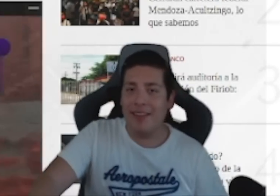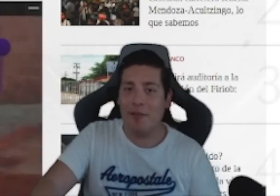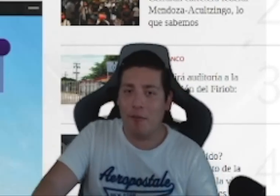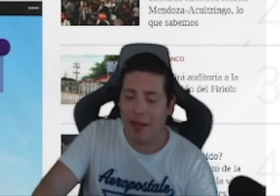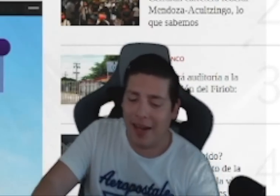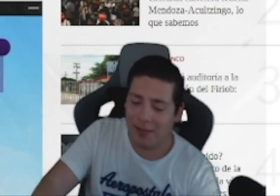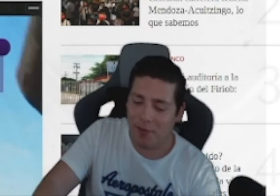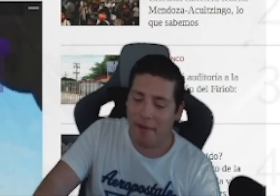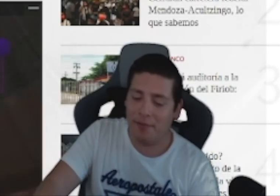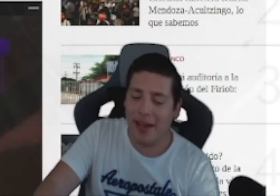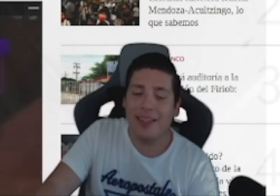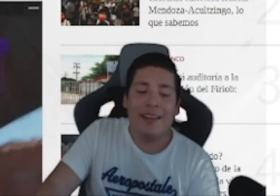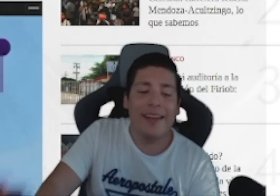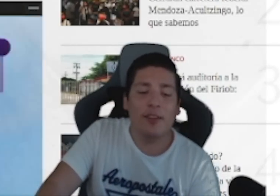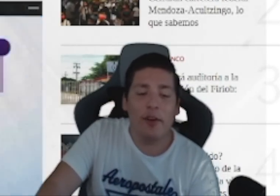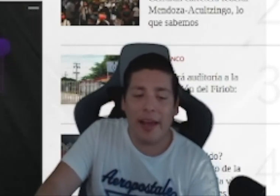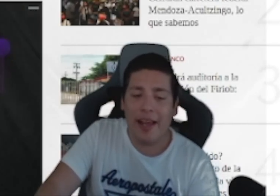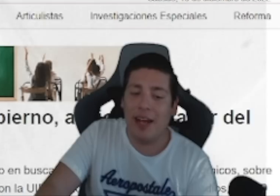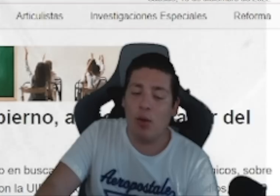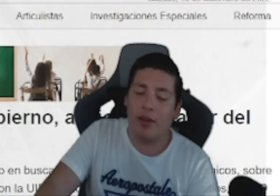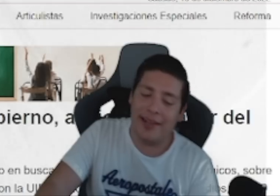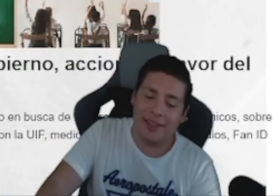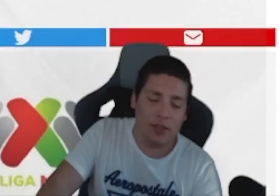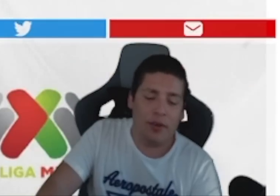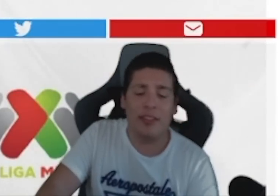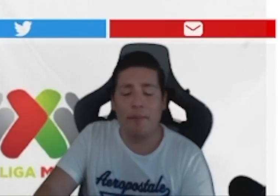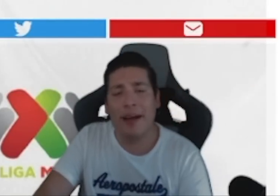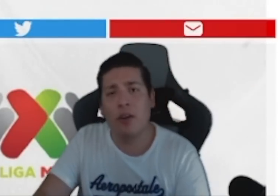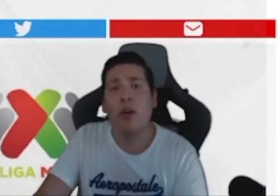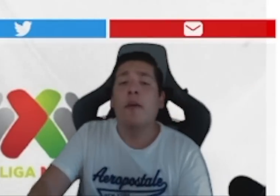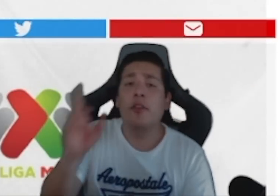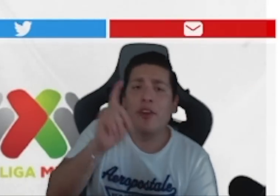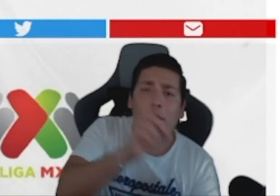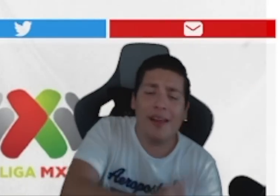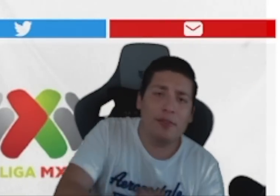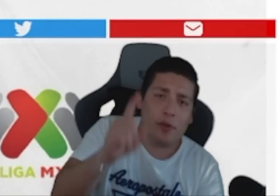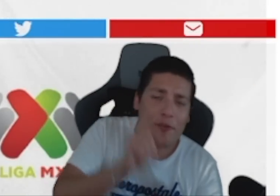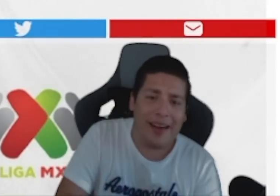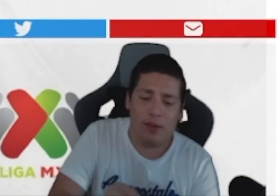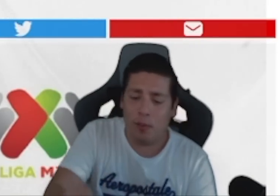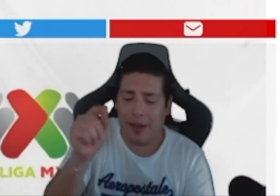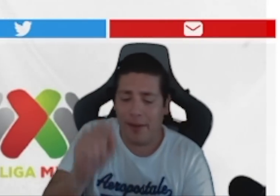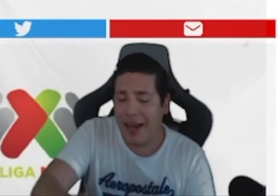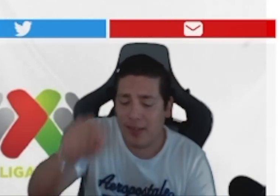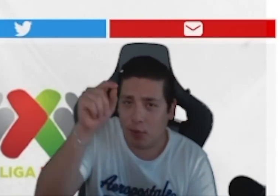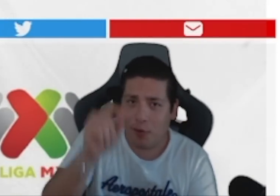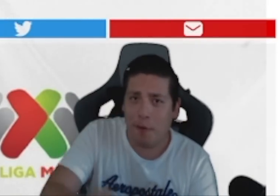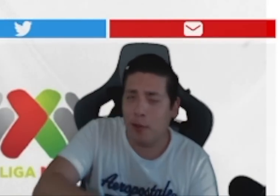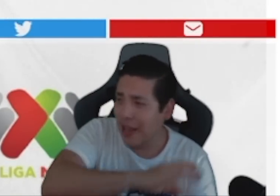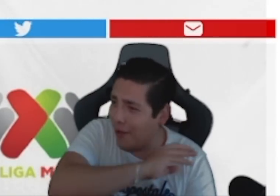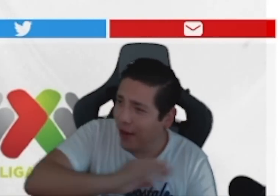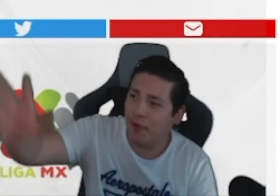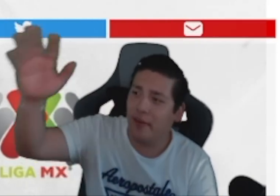se presenten corruptelas una vez más dentro de esta organización, sin embargo, pues no podemos confiarnos porque al final estos